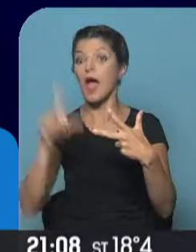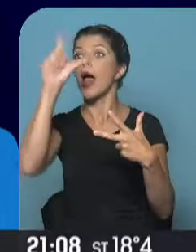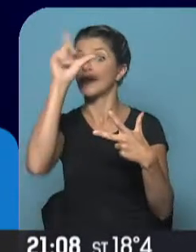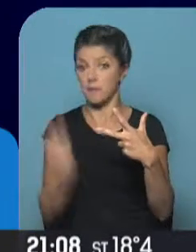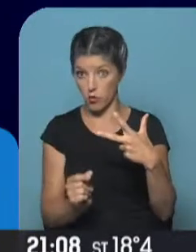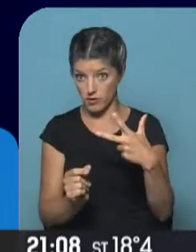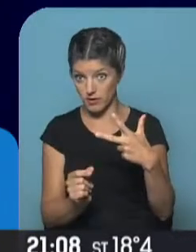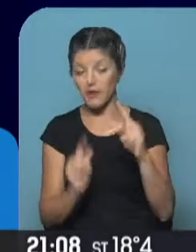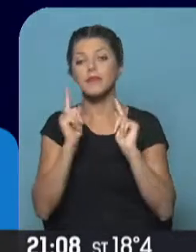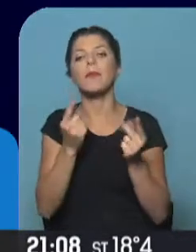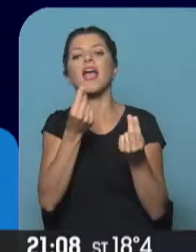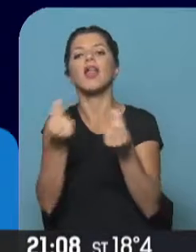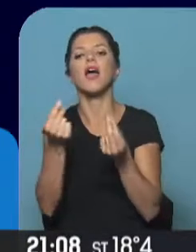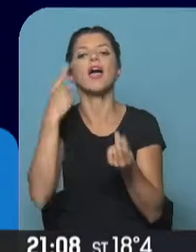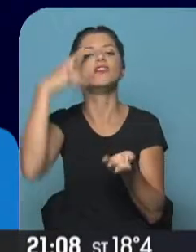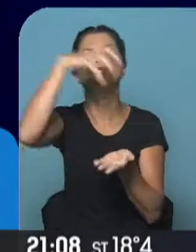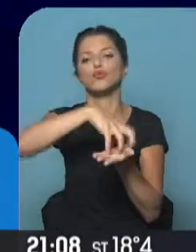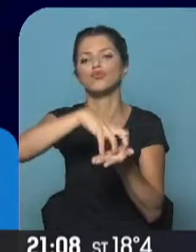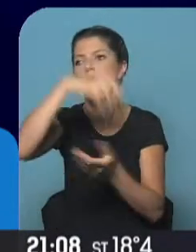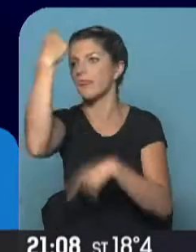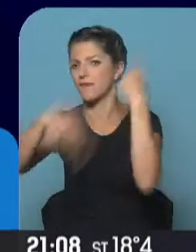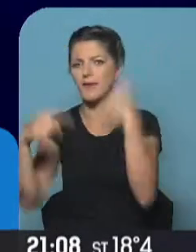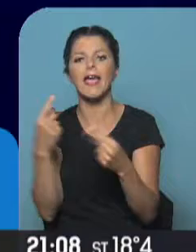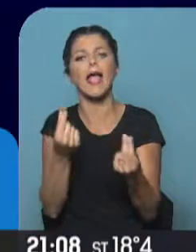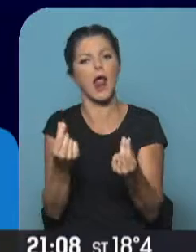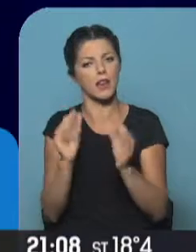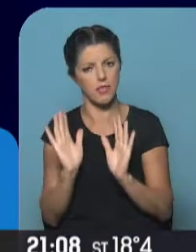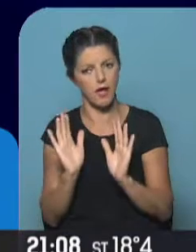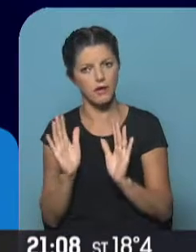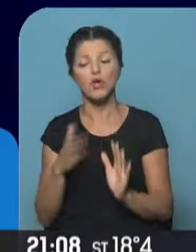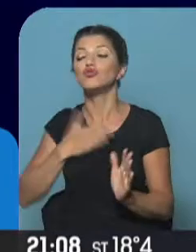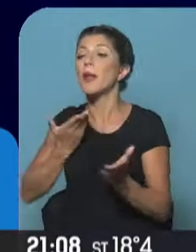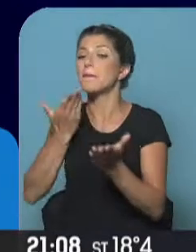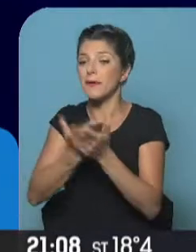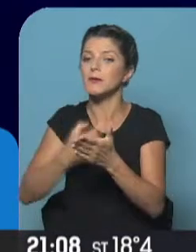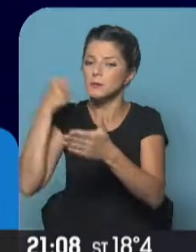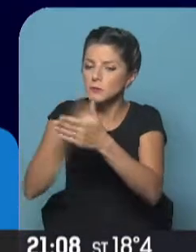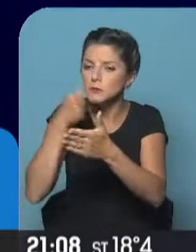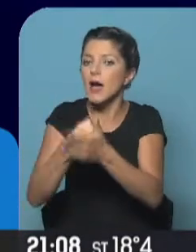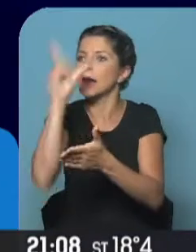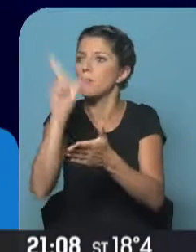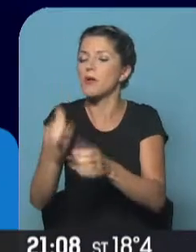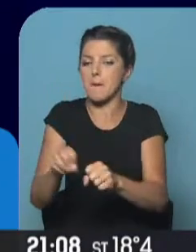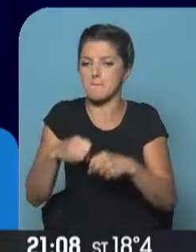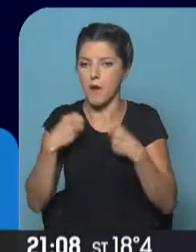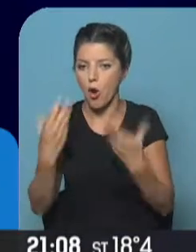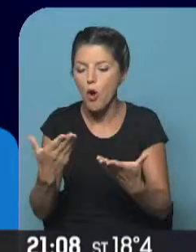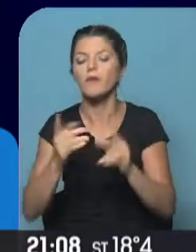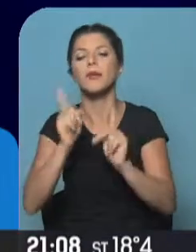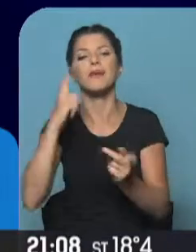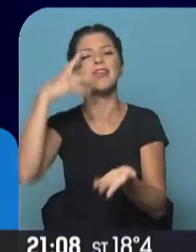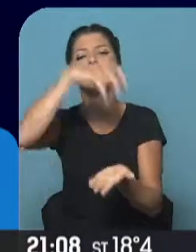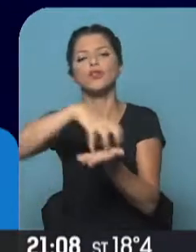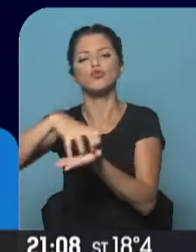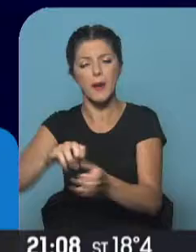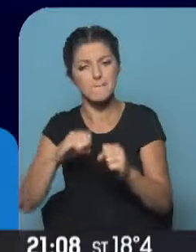calidad institucional. Ahí los convoqué a fortalecer la República, mejorar la calidad institucional, a partir de